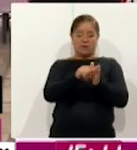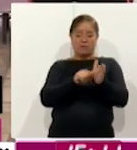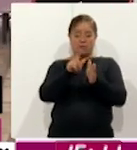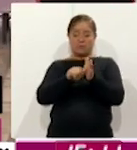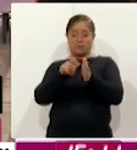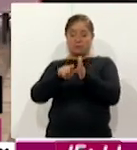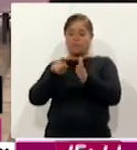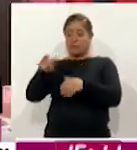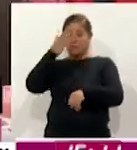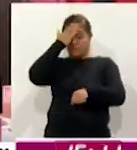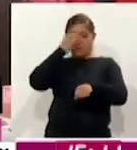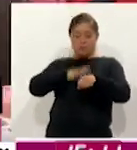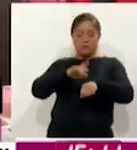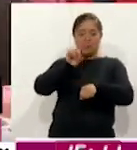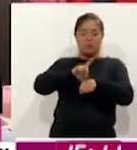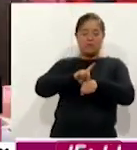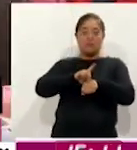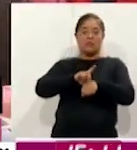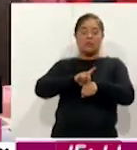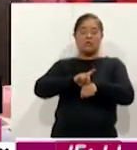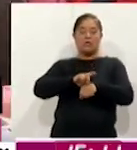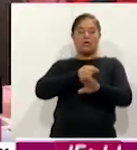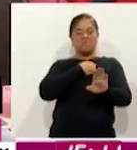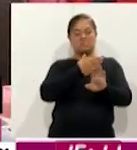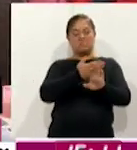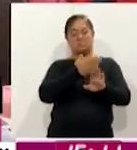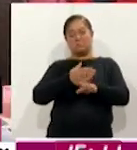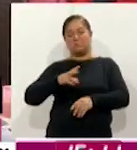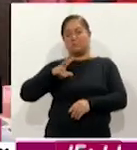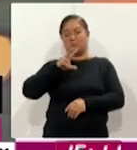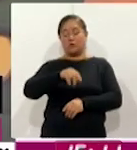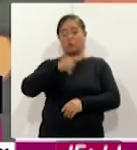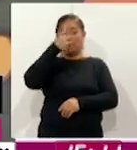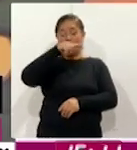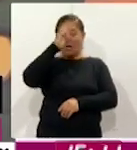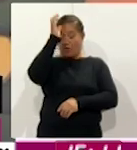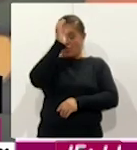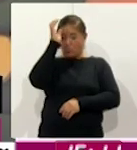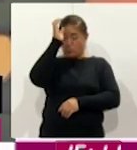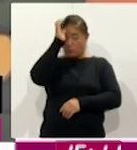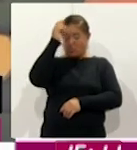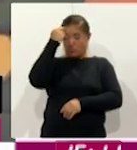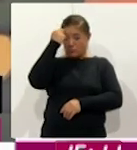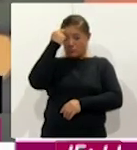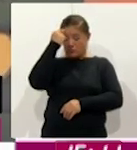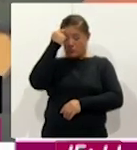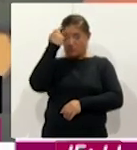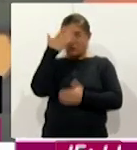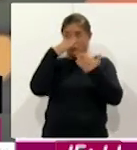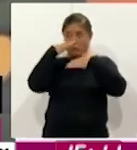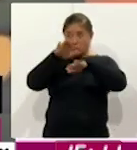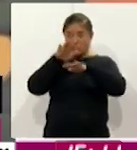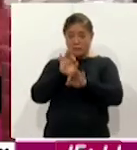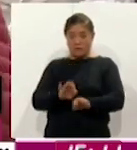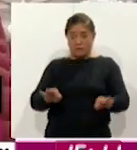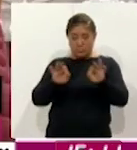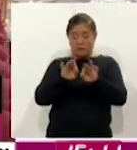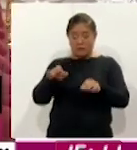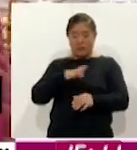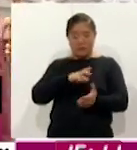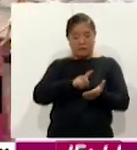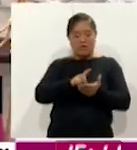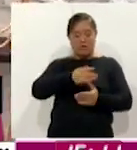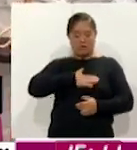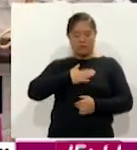conmemoran el Día de la No Violencia precisamente para concientizar sobre la importancia de ejercer el derecho